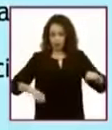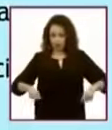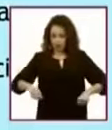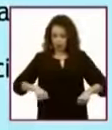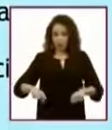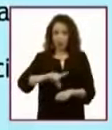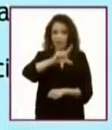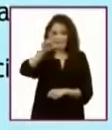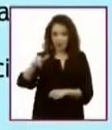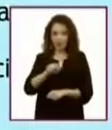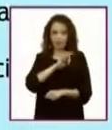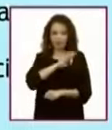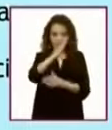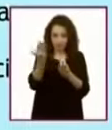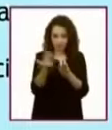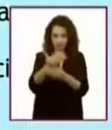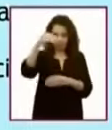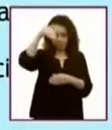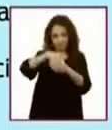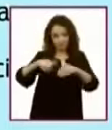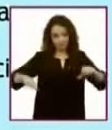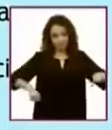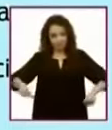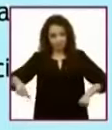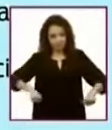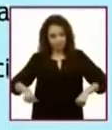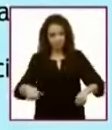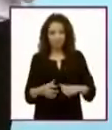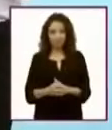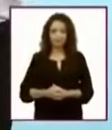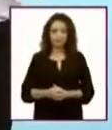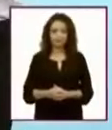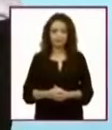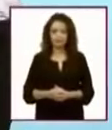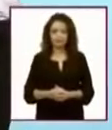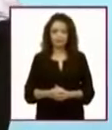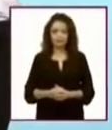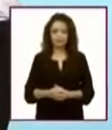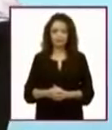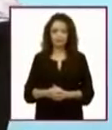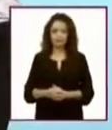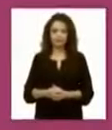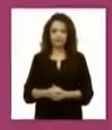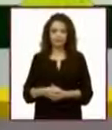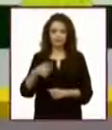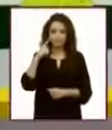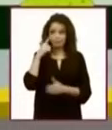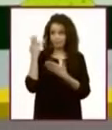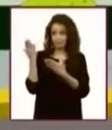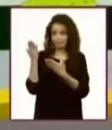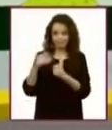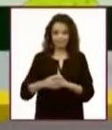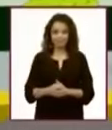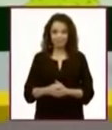puedan incorporar a su carpeta de experiencias. ¡No pierdan detalles!